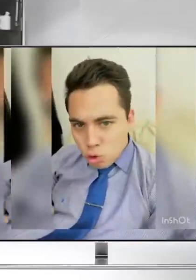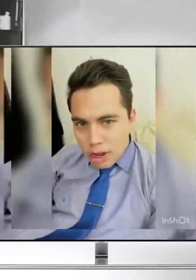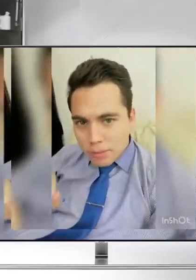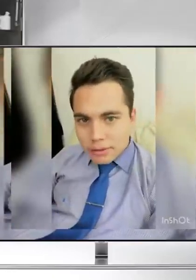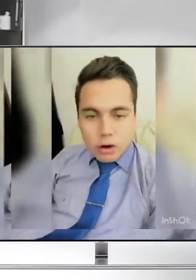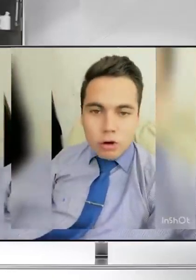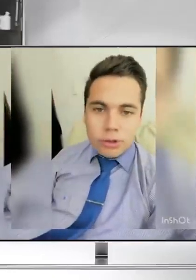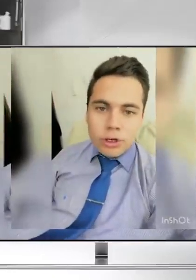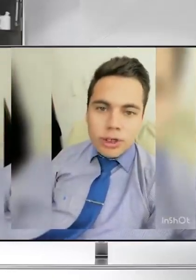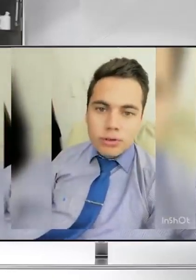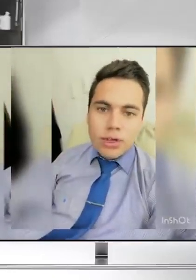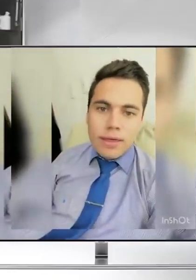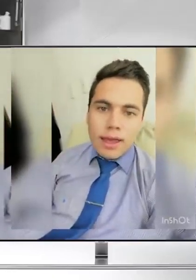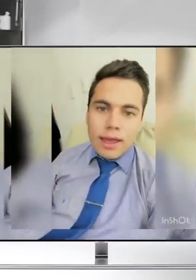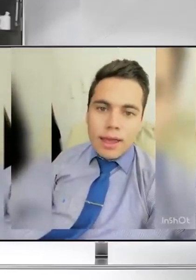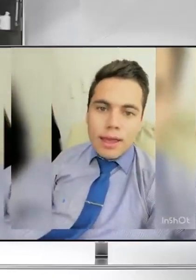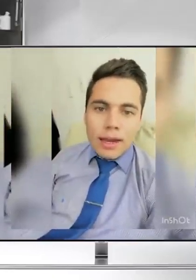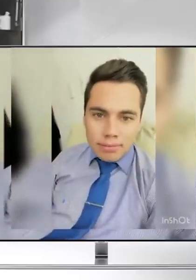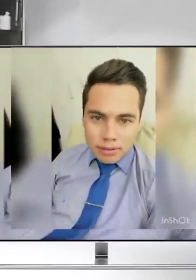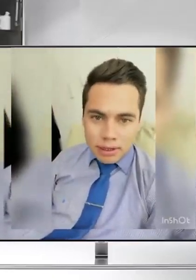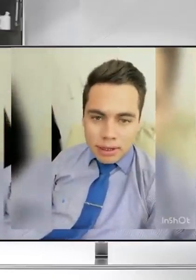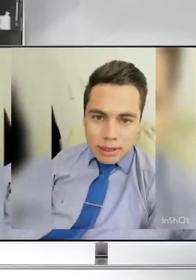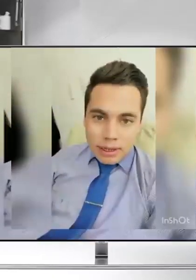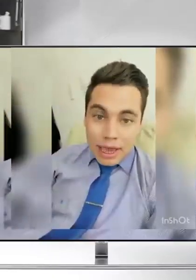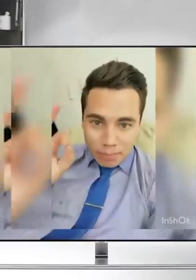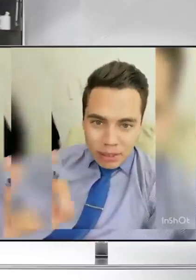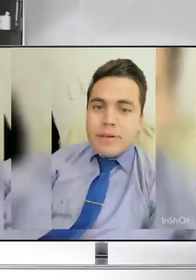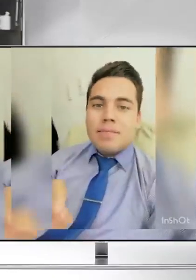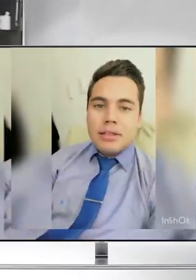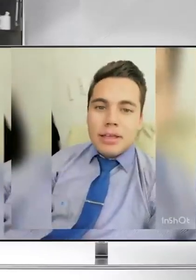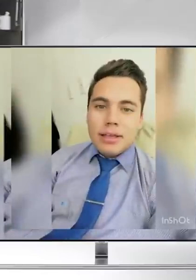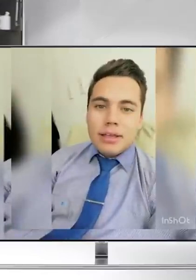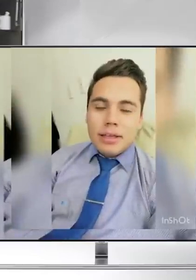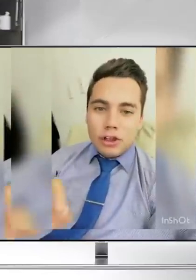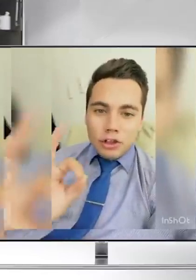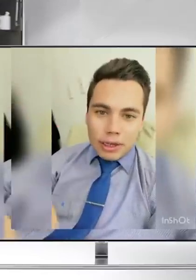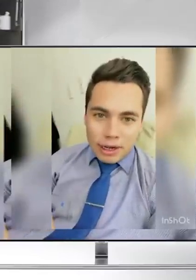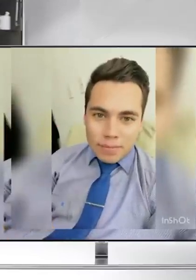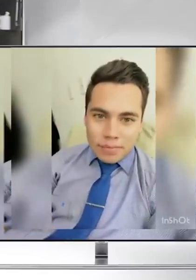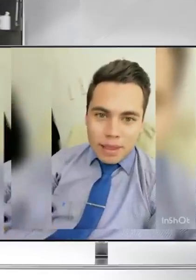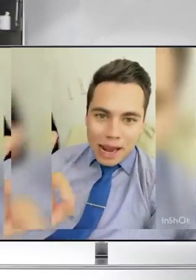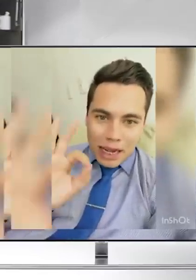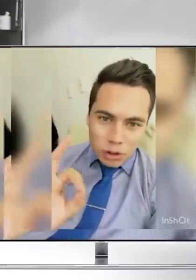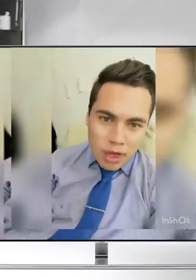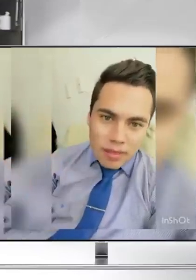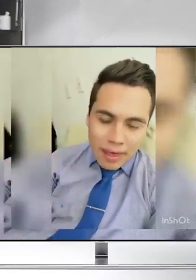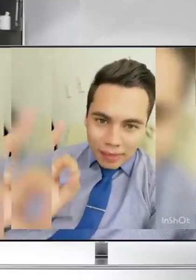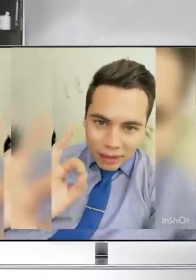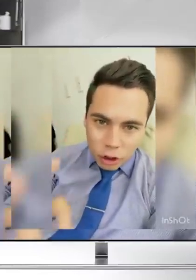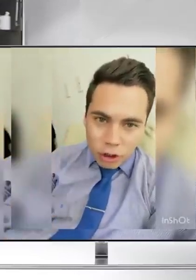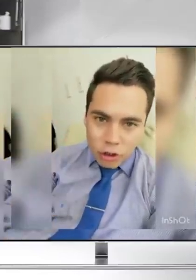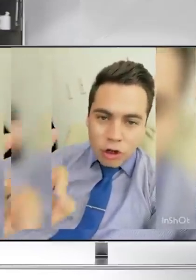enorme, mayúscula, de corrupción que sucede en el IMSS. Específicamente, ¿dónde creen? En la